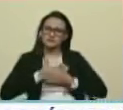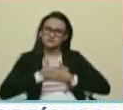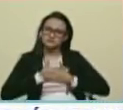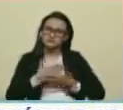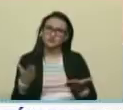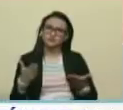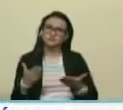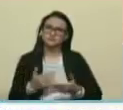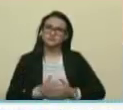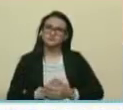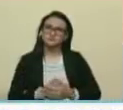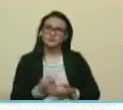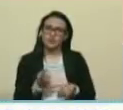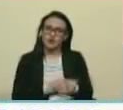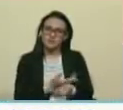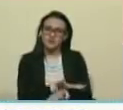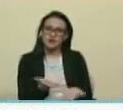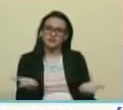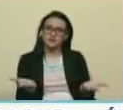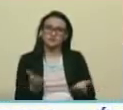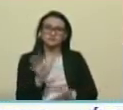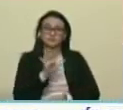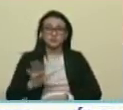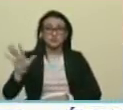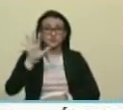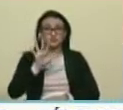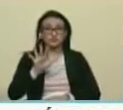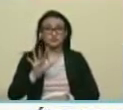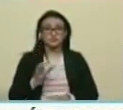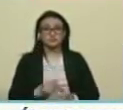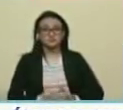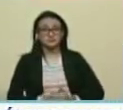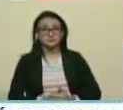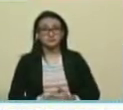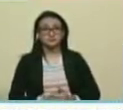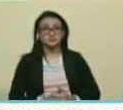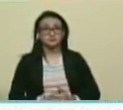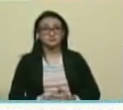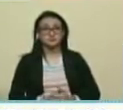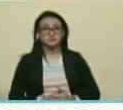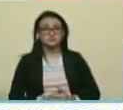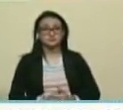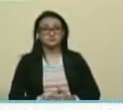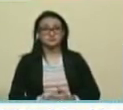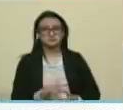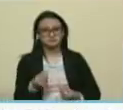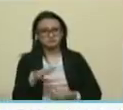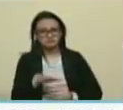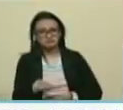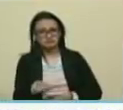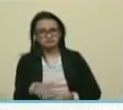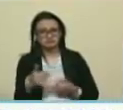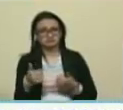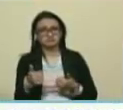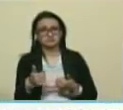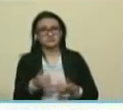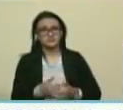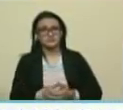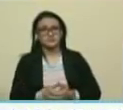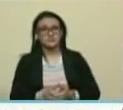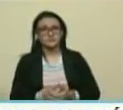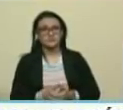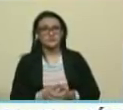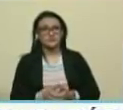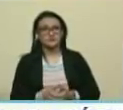de patria generosa con nuestros hermanos del continente. Madeleine. ¿Cómo está, ministro? Bueno, siguiendo con lo que usted está